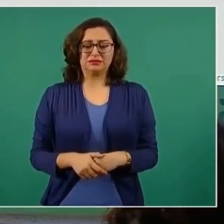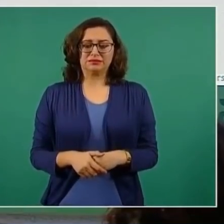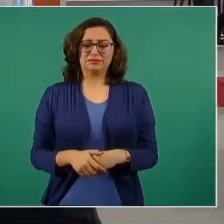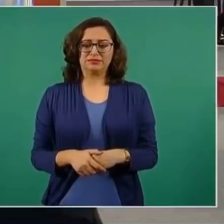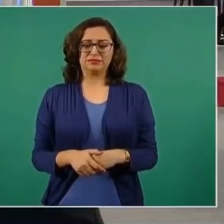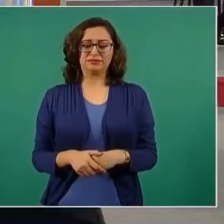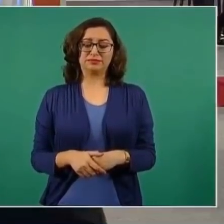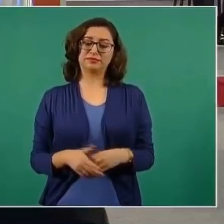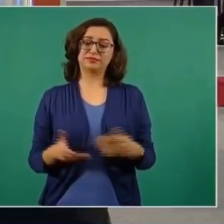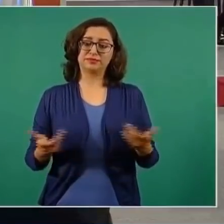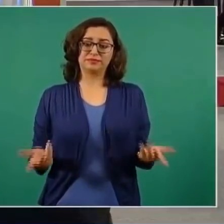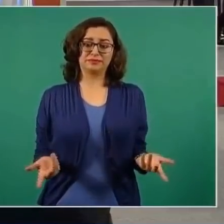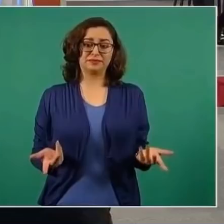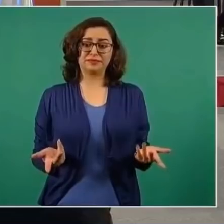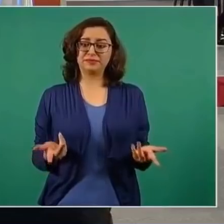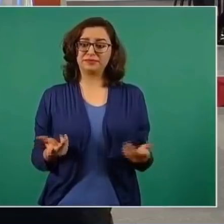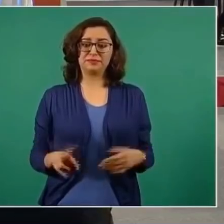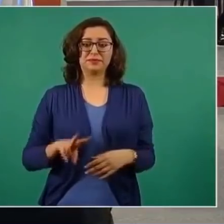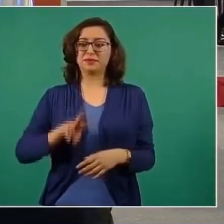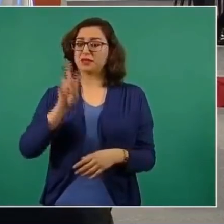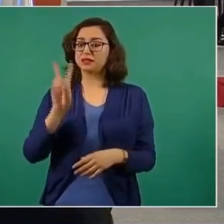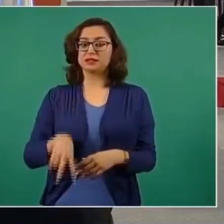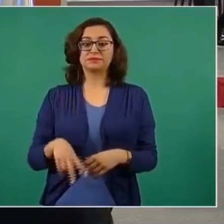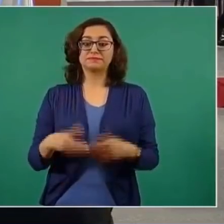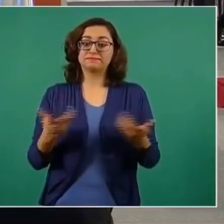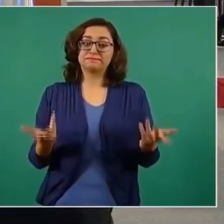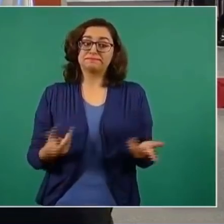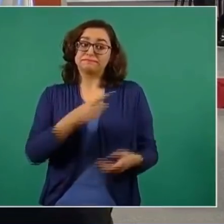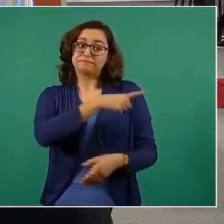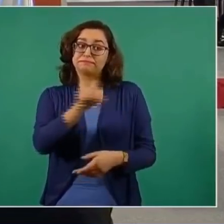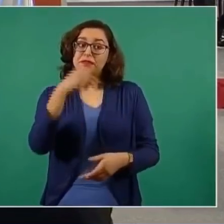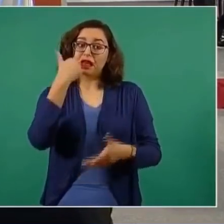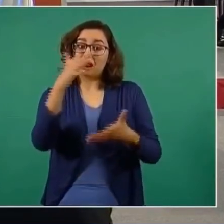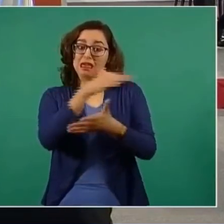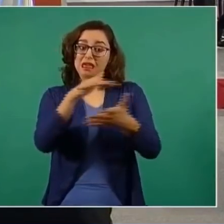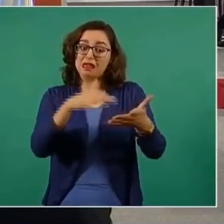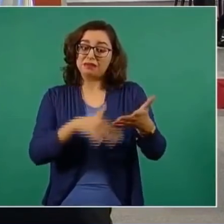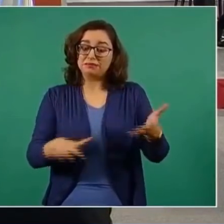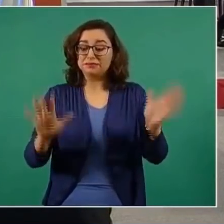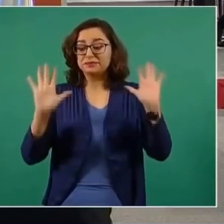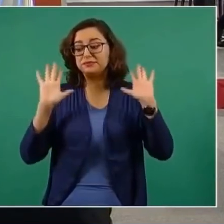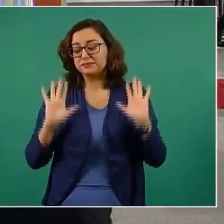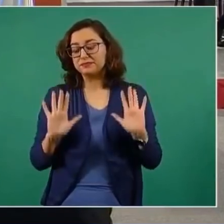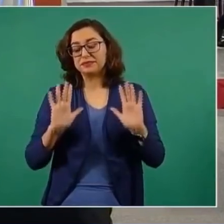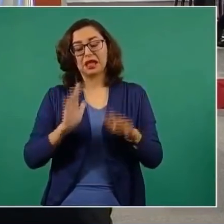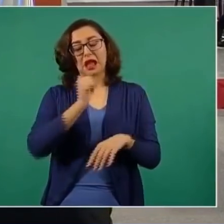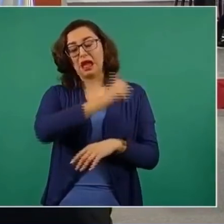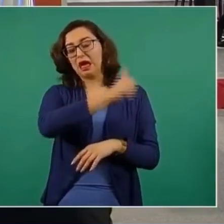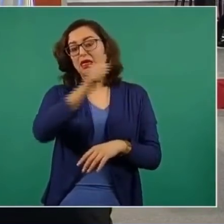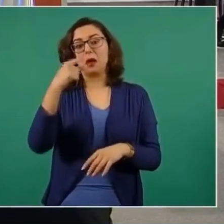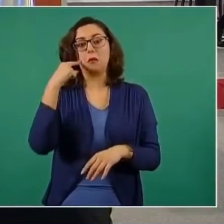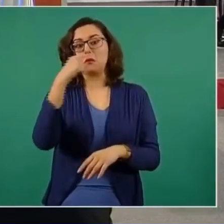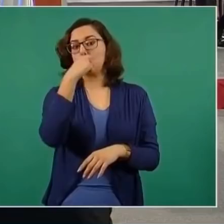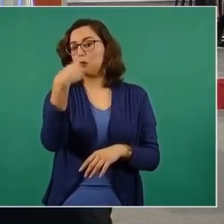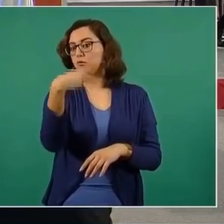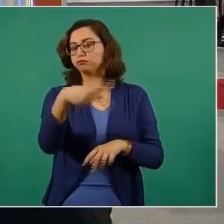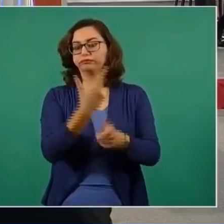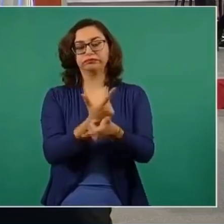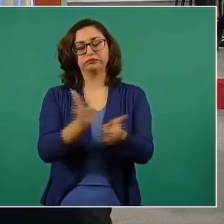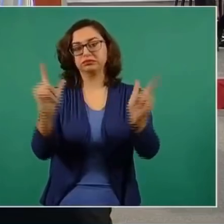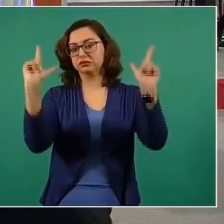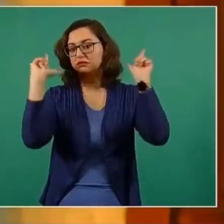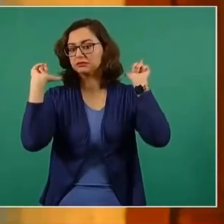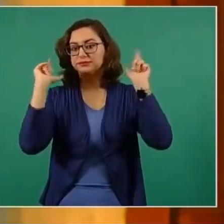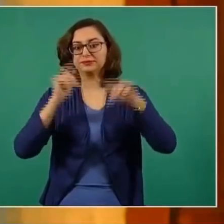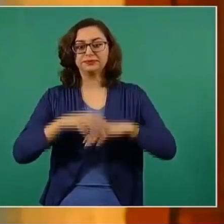verdad, ahí no podemos hacer ya nada. Ya sigan su camino y son libres.